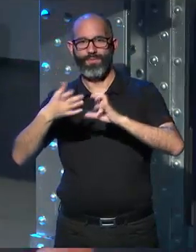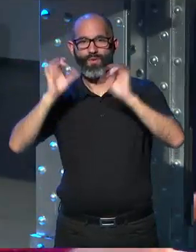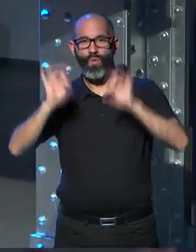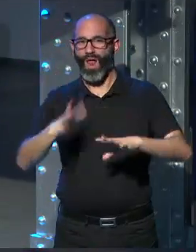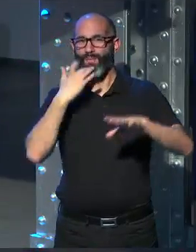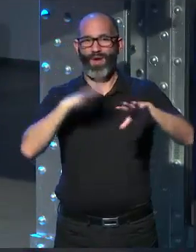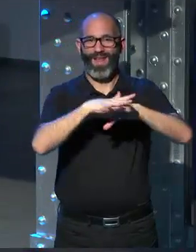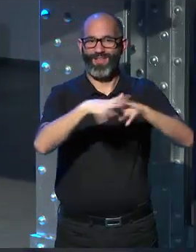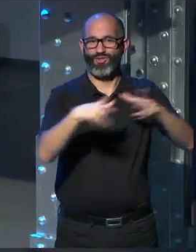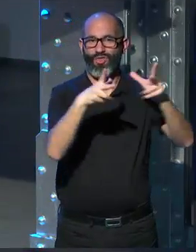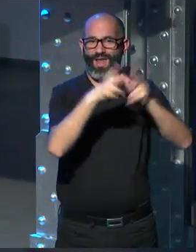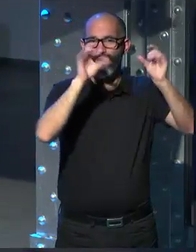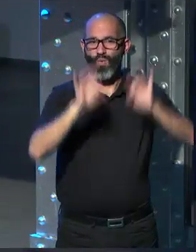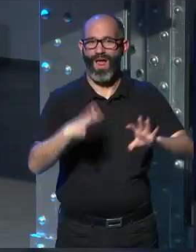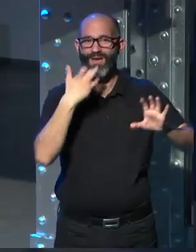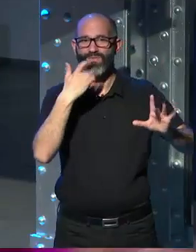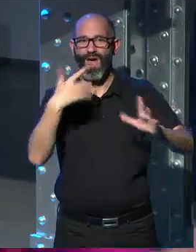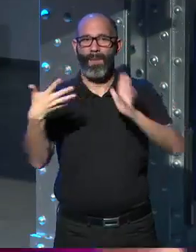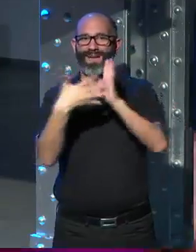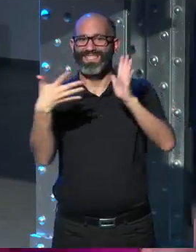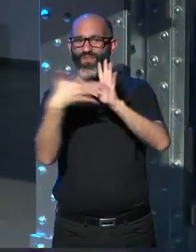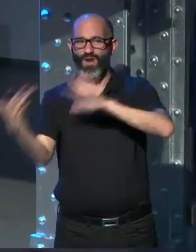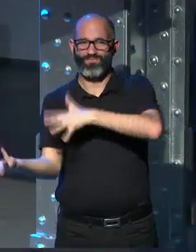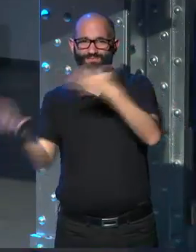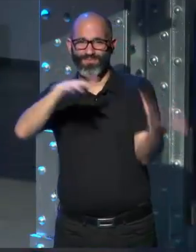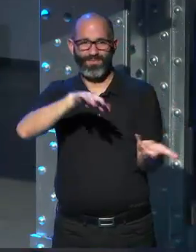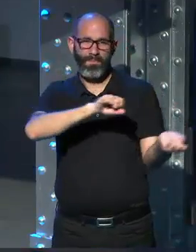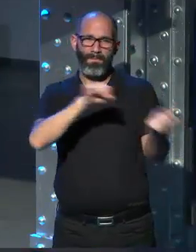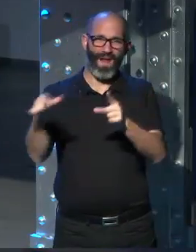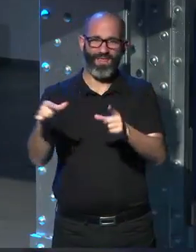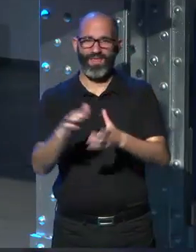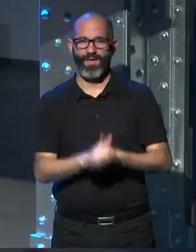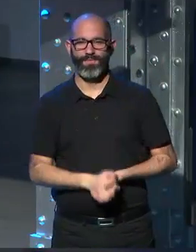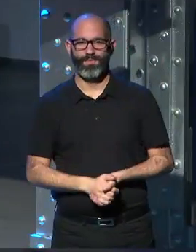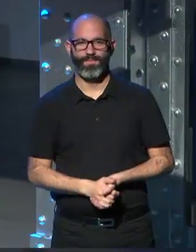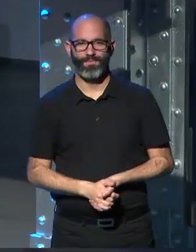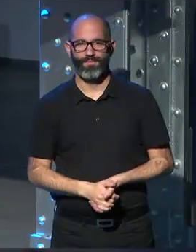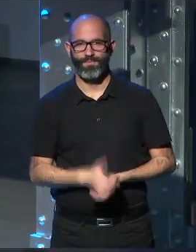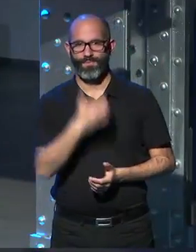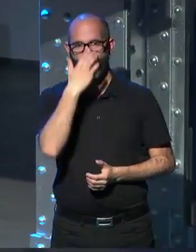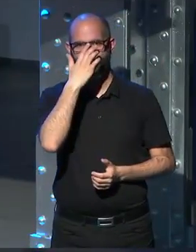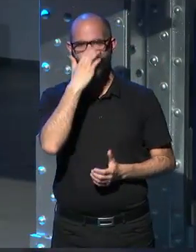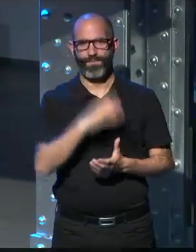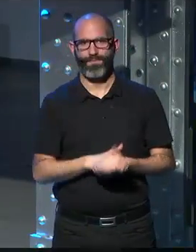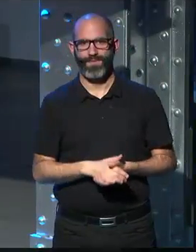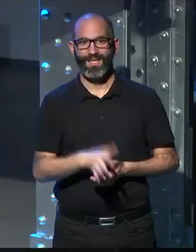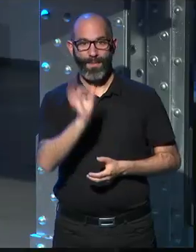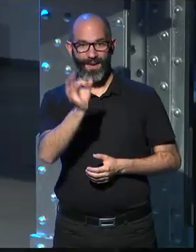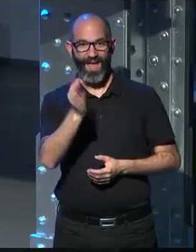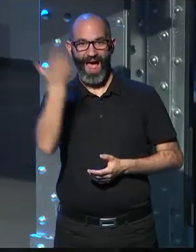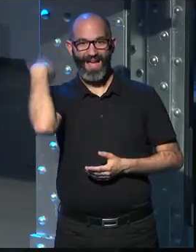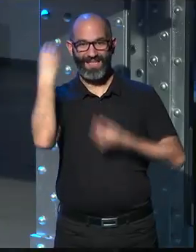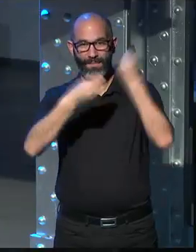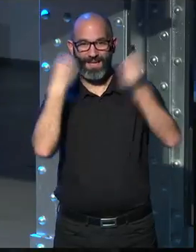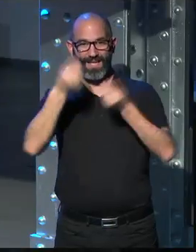redes sociales y de los nativos digitales y demás. Sí, incluso en la antigua Grecia pensaban que la escritura